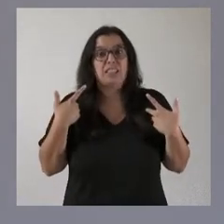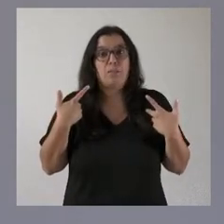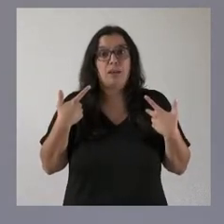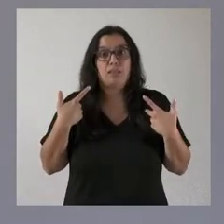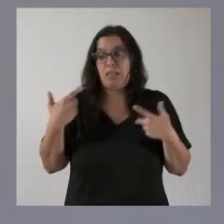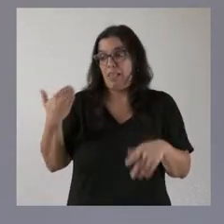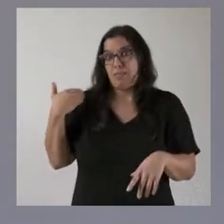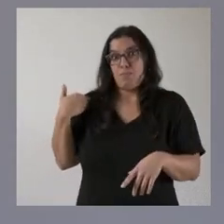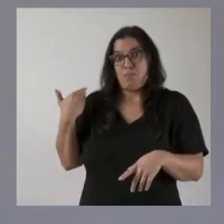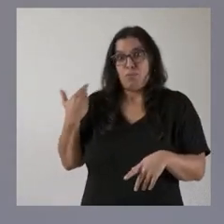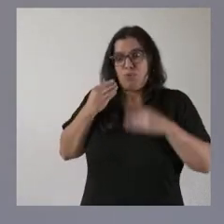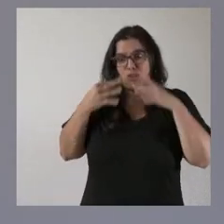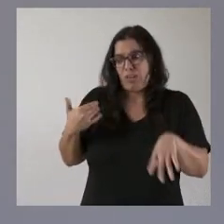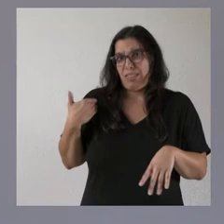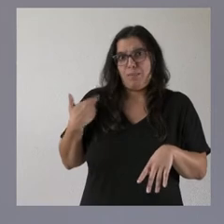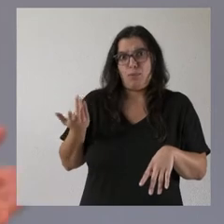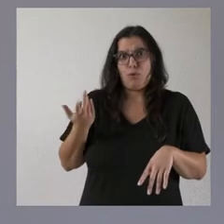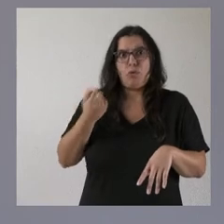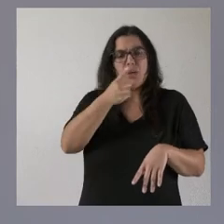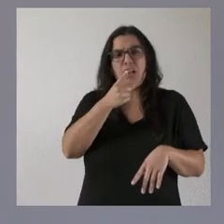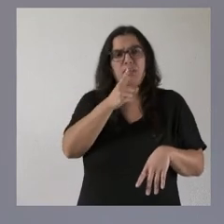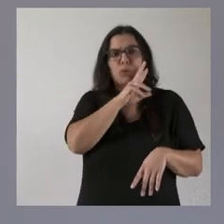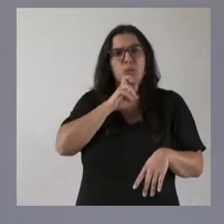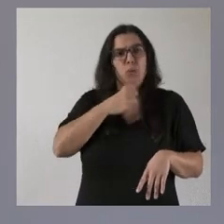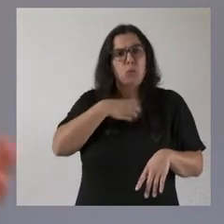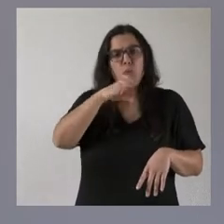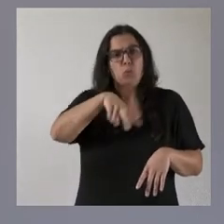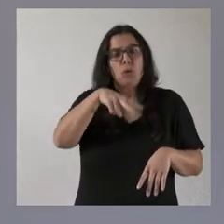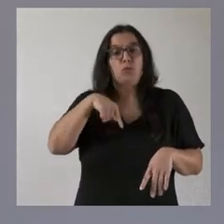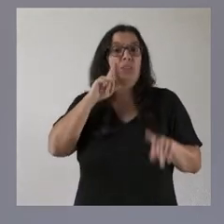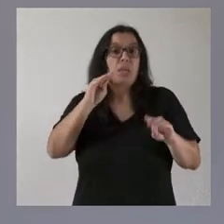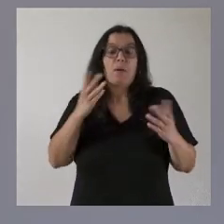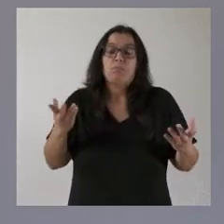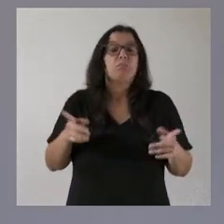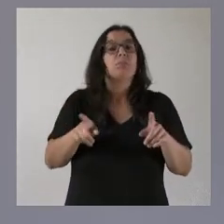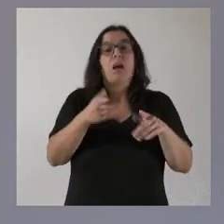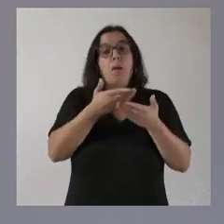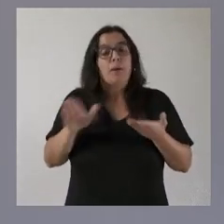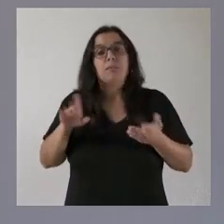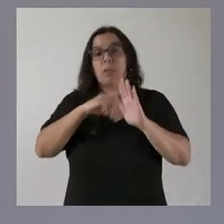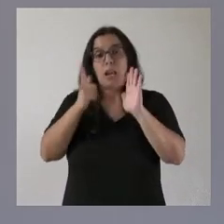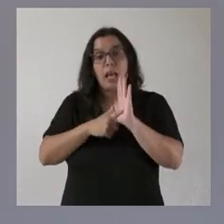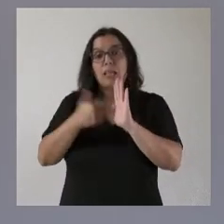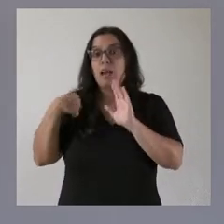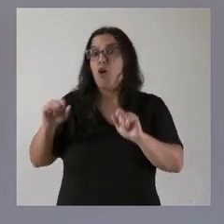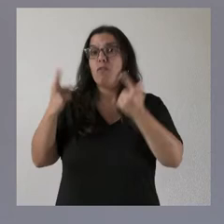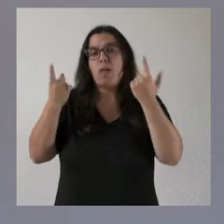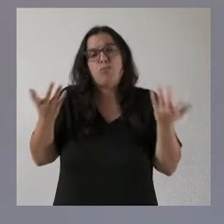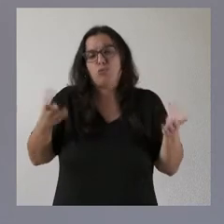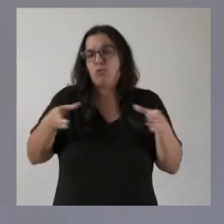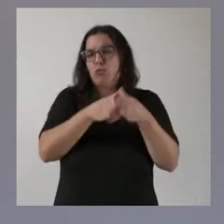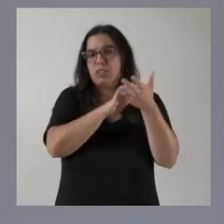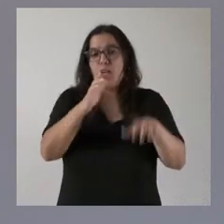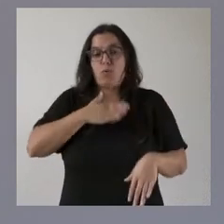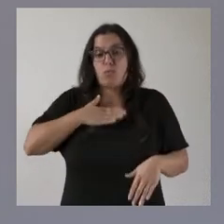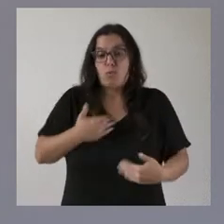historia más reciente pues es algo que nos llama la atención por lo demás es una ley que está en vigor y como tal la junta de Castilla y León en el